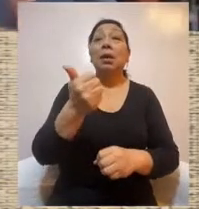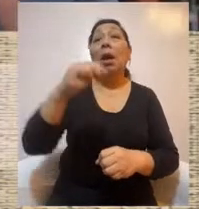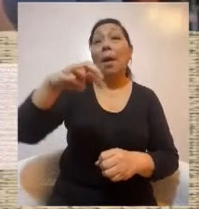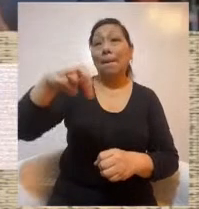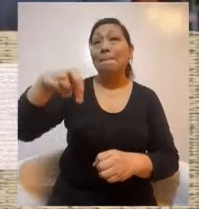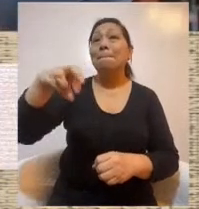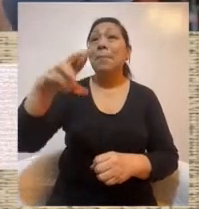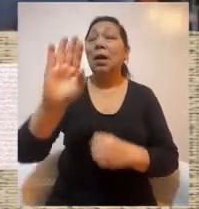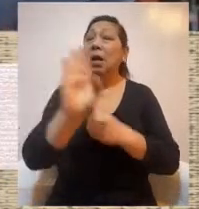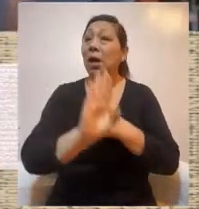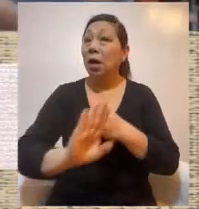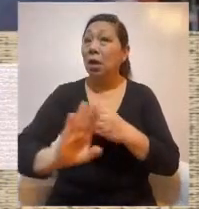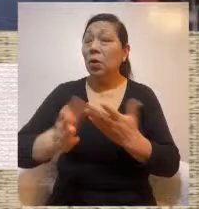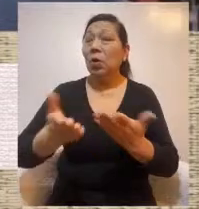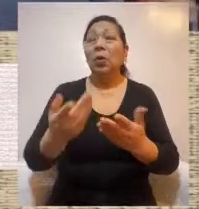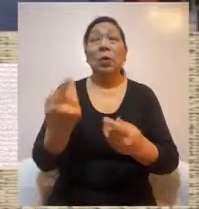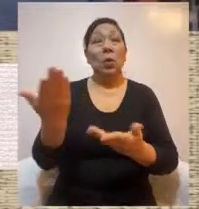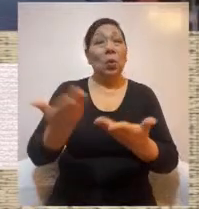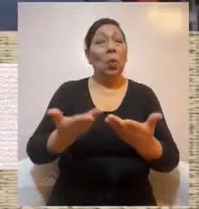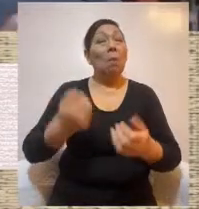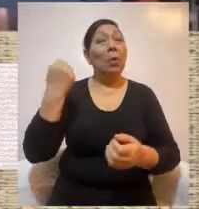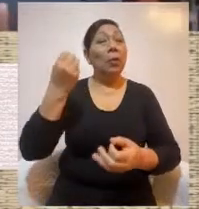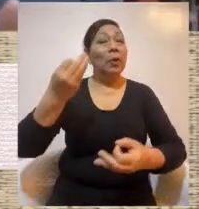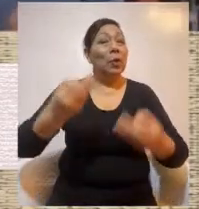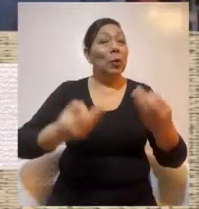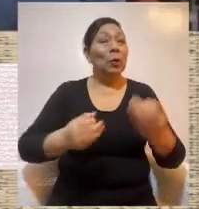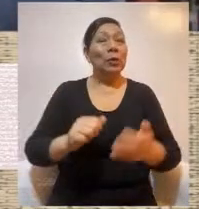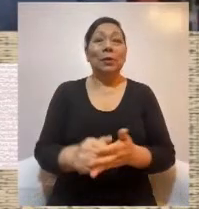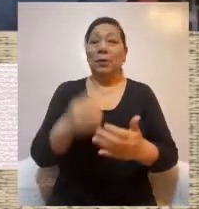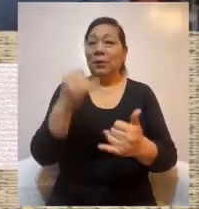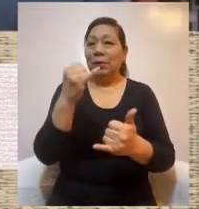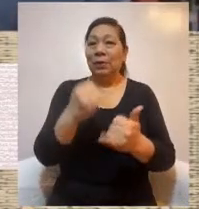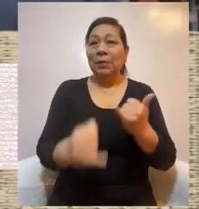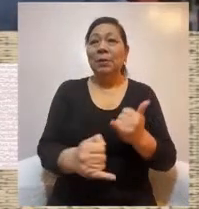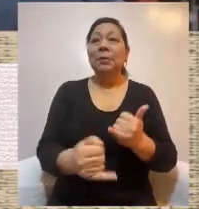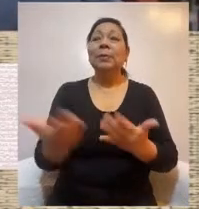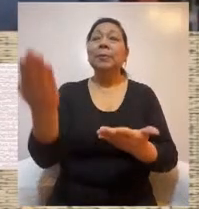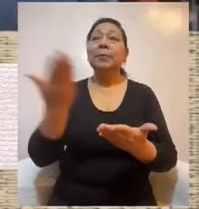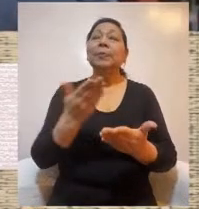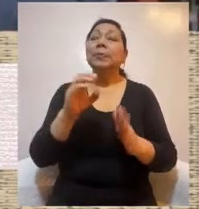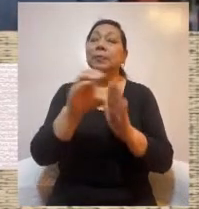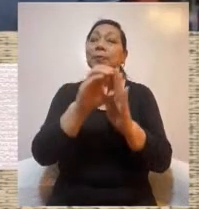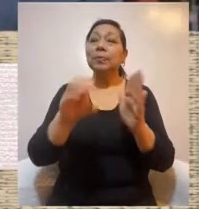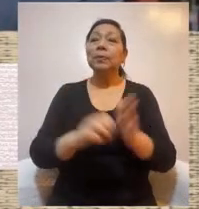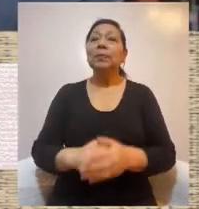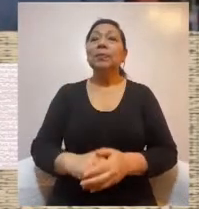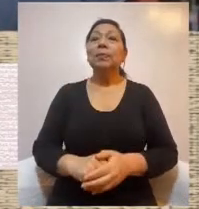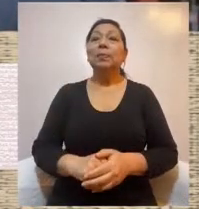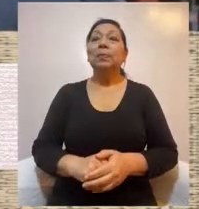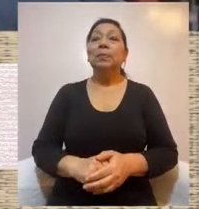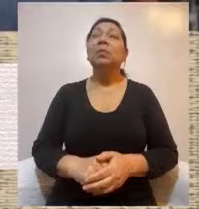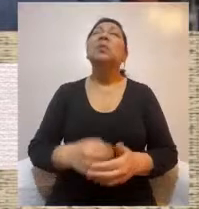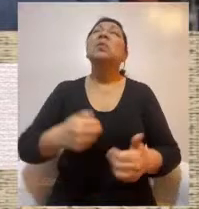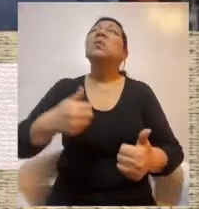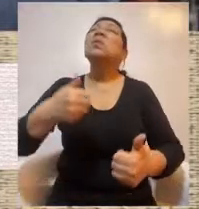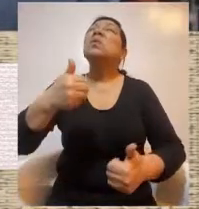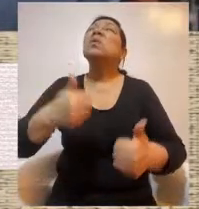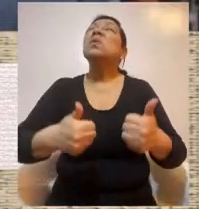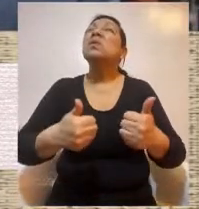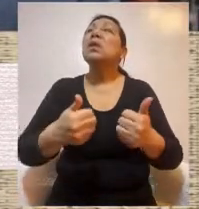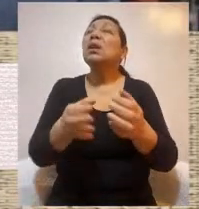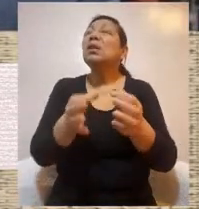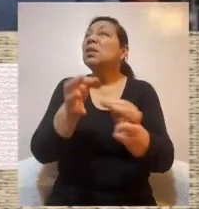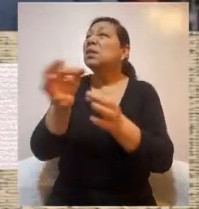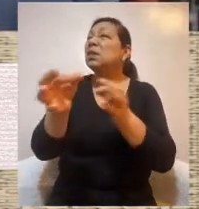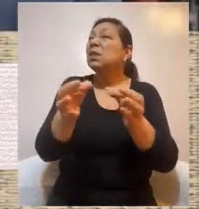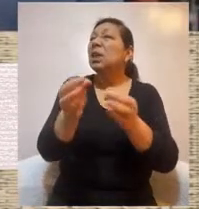que, bueno, es tramitada en las primeras instancias del Poder Judicial y finalmente llega al Tribunal Constitucional. ¿Cuáles son